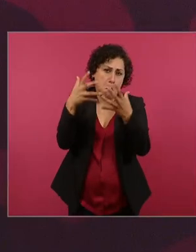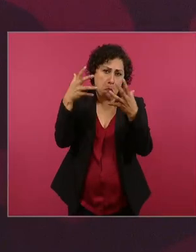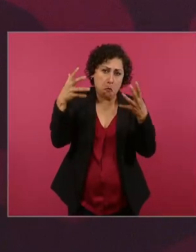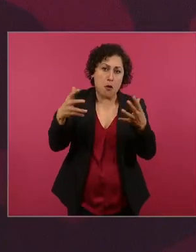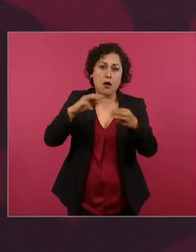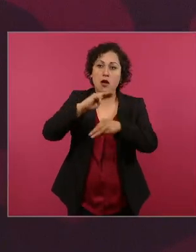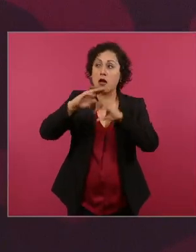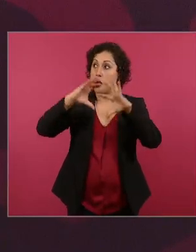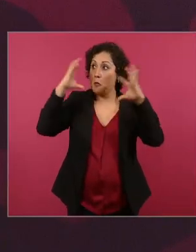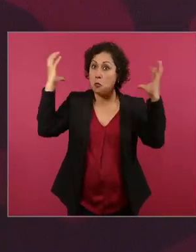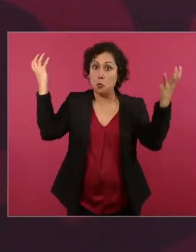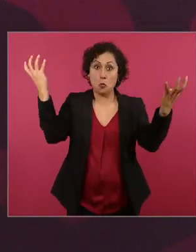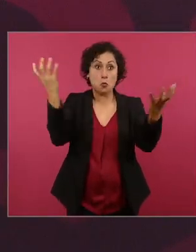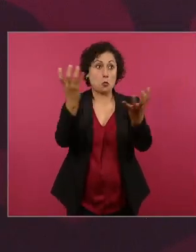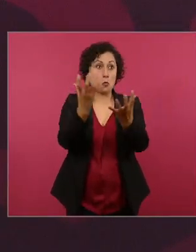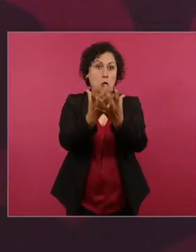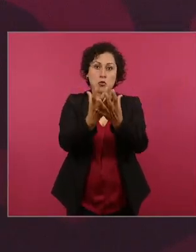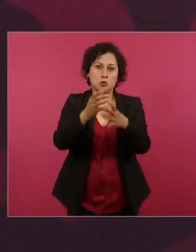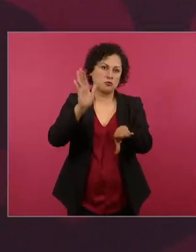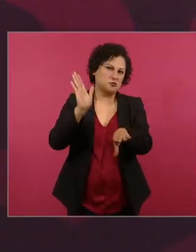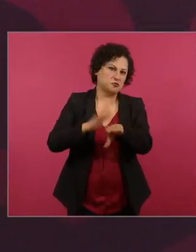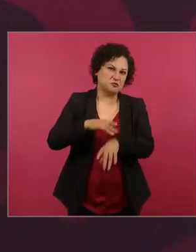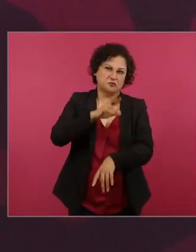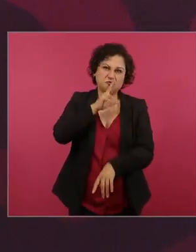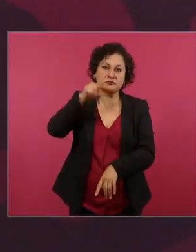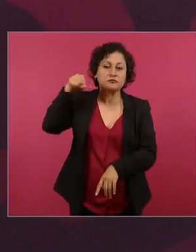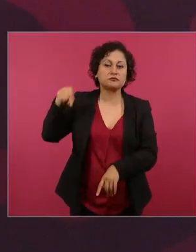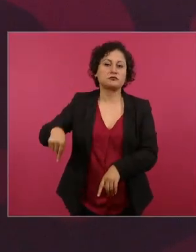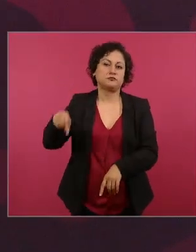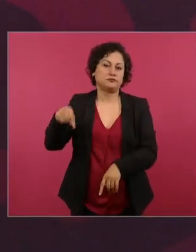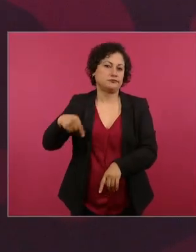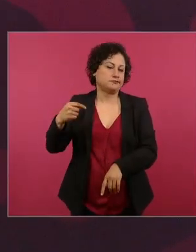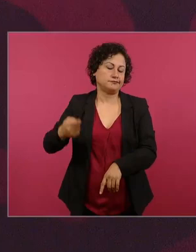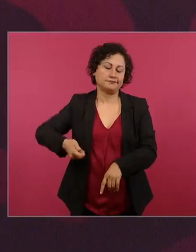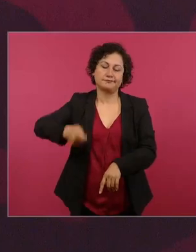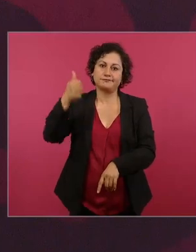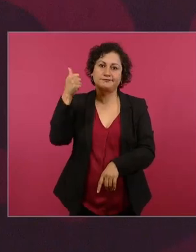dependiendo de lo que entendamos por cultura, aclaro.